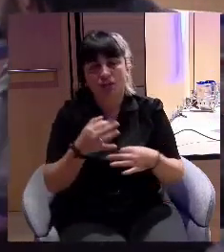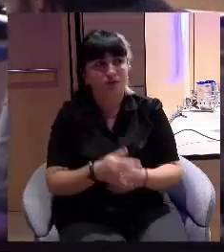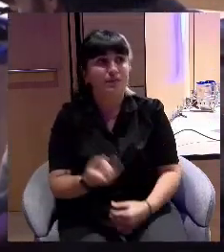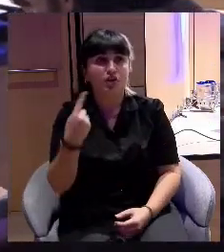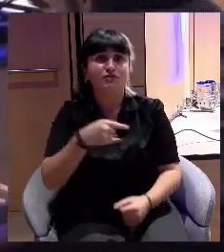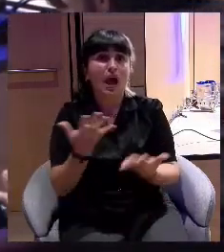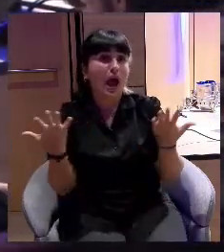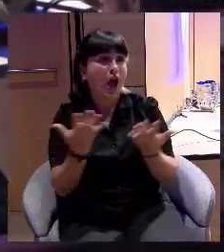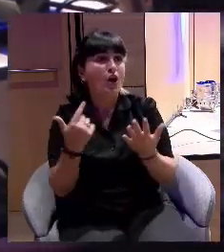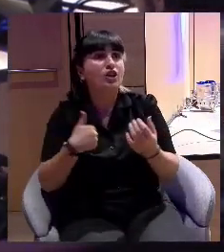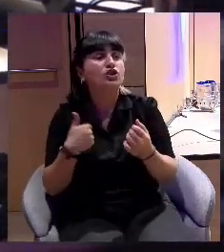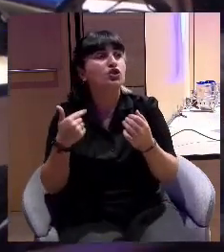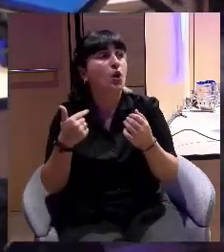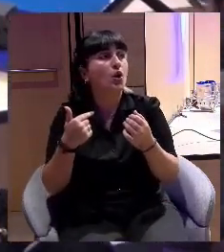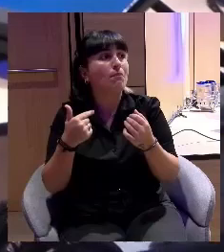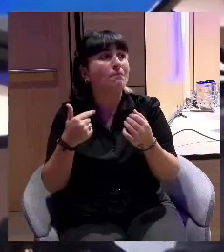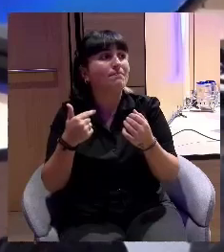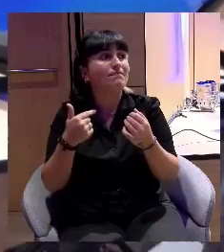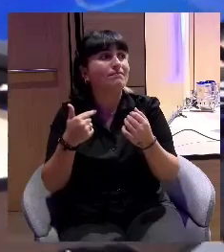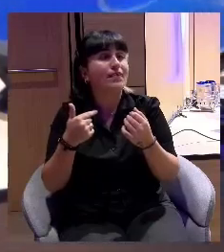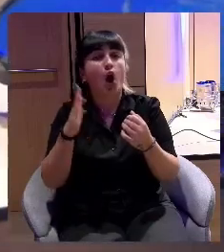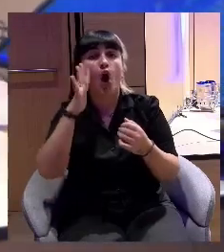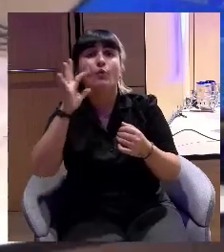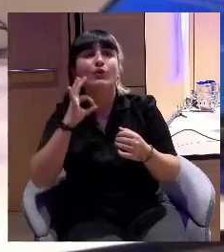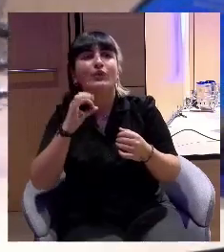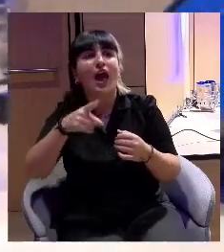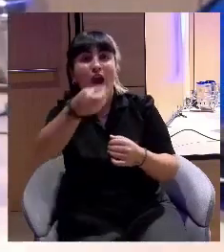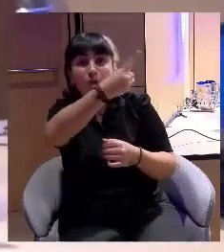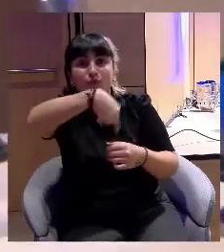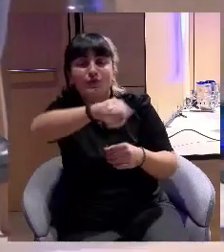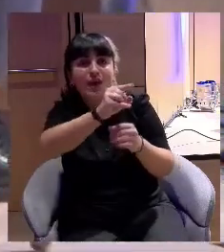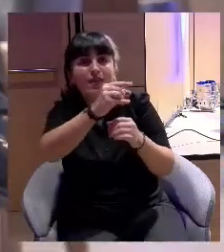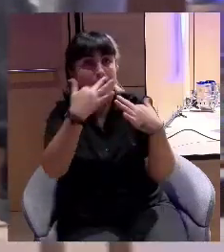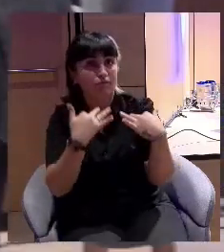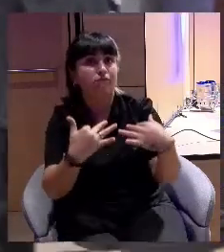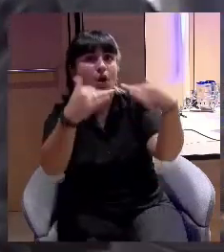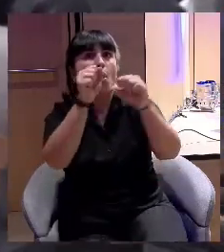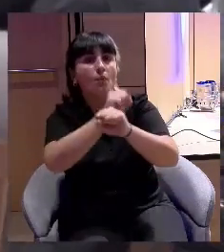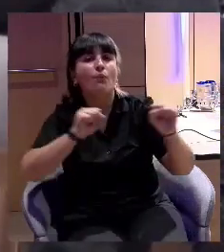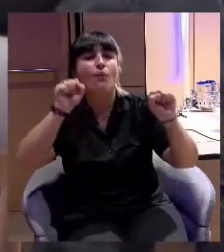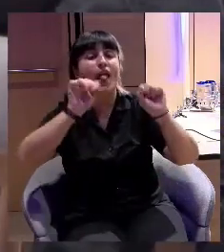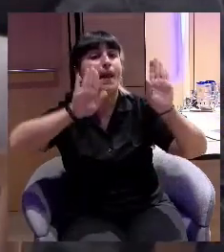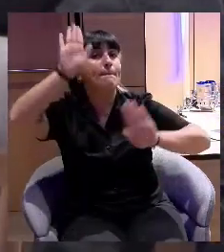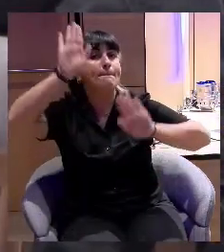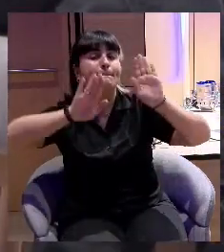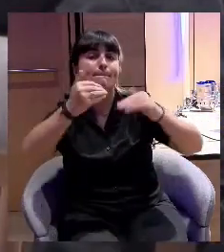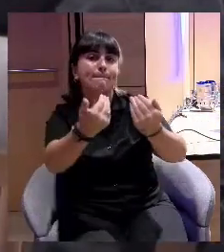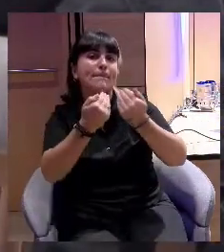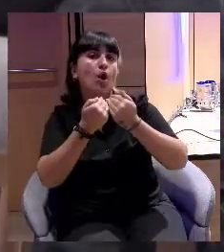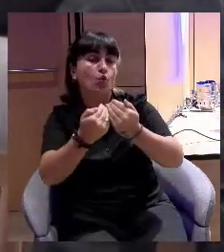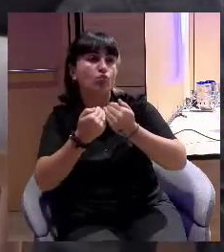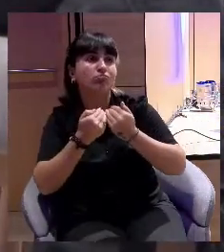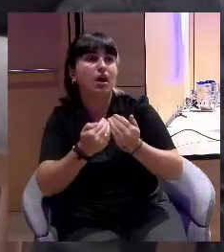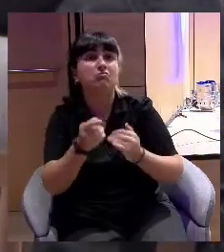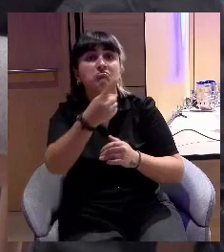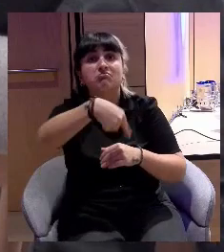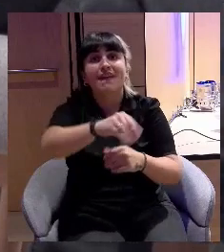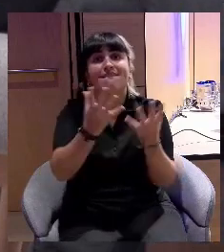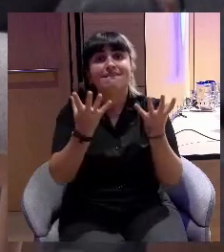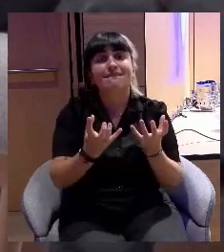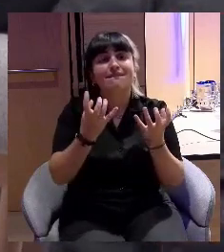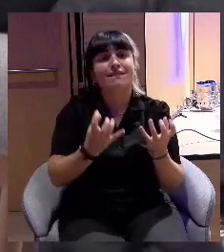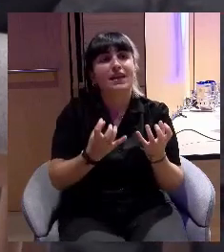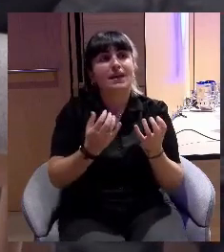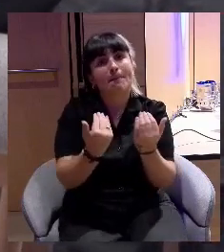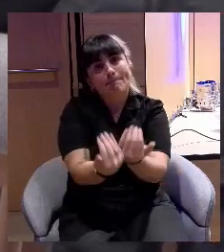Ahora quiero abrir la palabra al público, a quien esté aquí sentado en la sala, que tenga ganas de